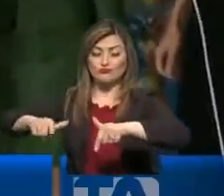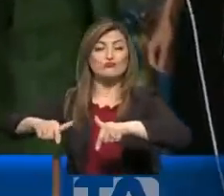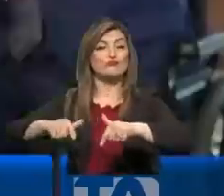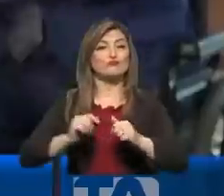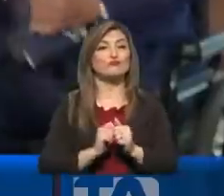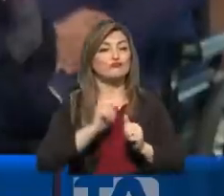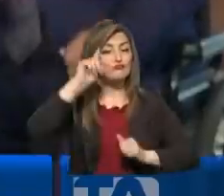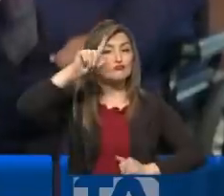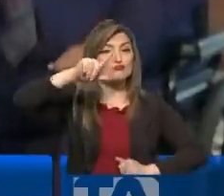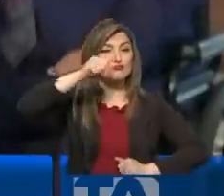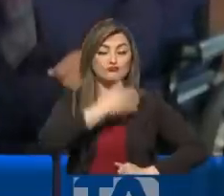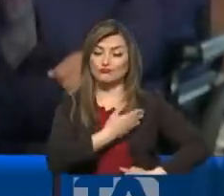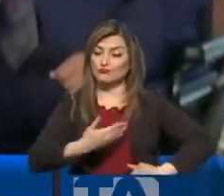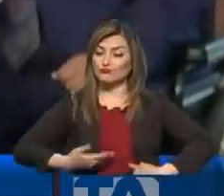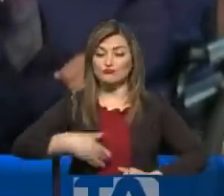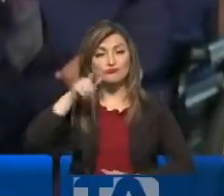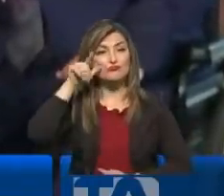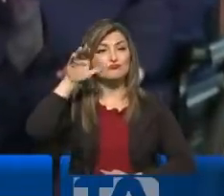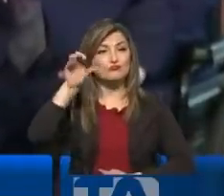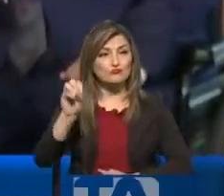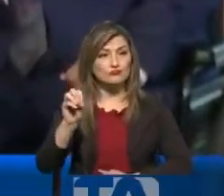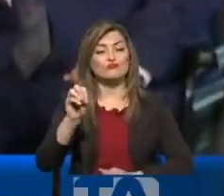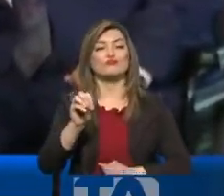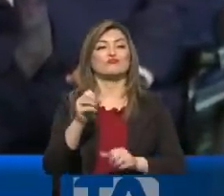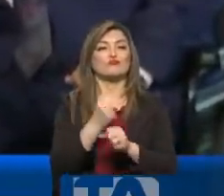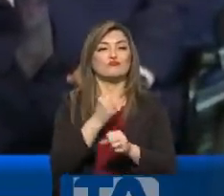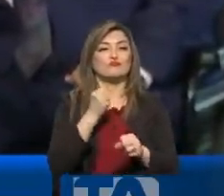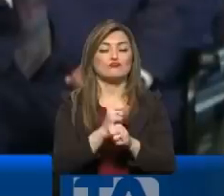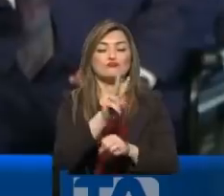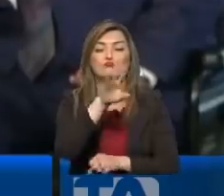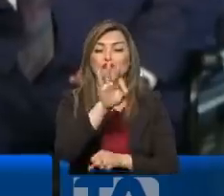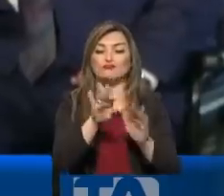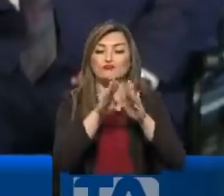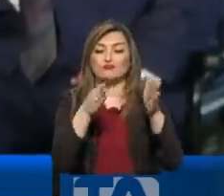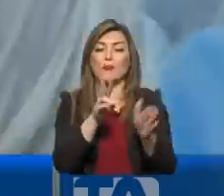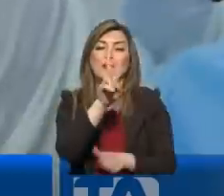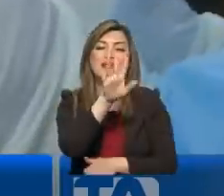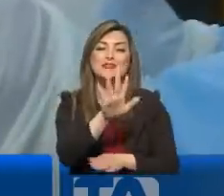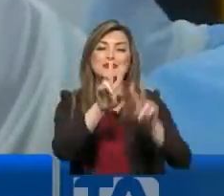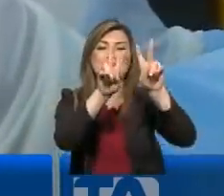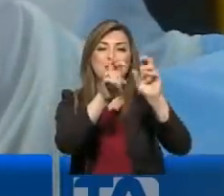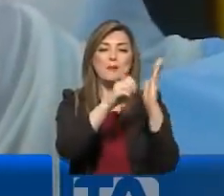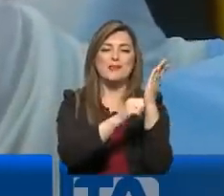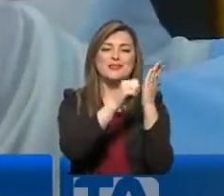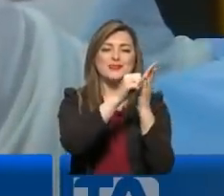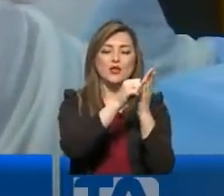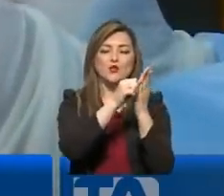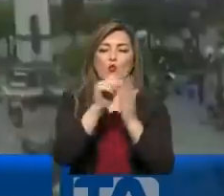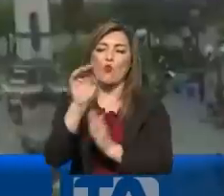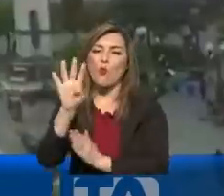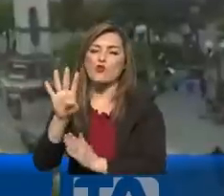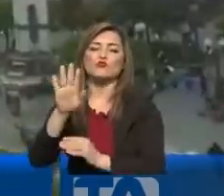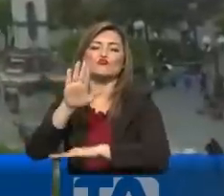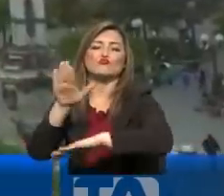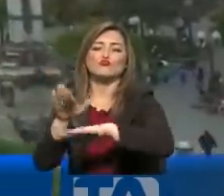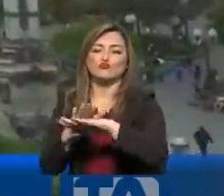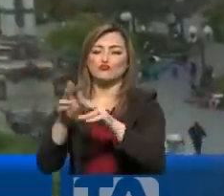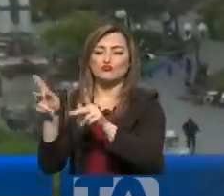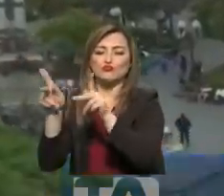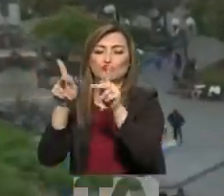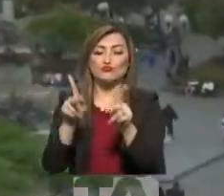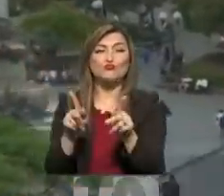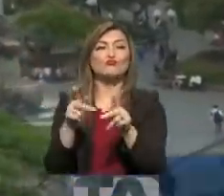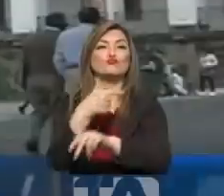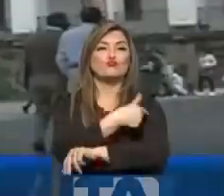29 mesas, en 25 se han tratado temas ministeriales y las 4 restantes sobre el plan de vacunación. Uno de los puntos